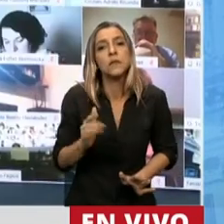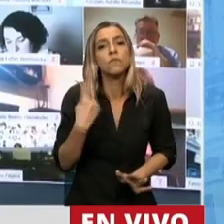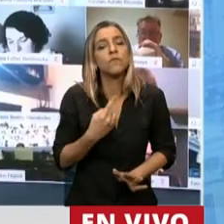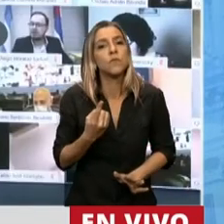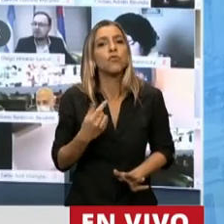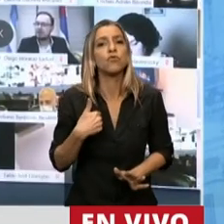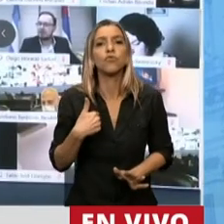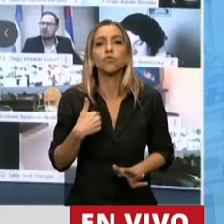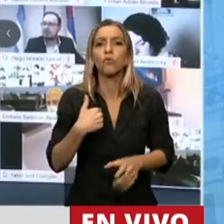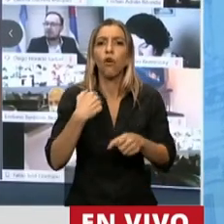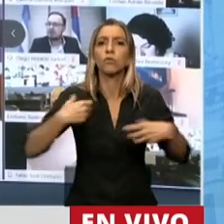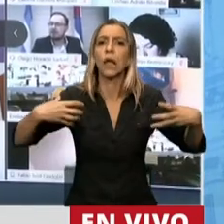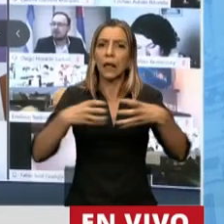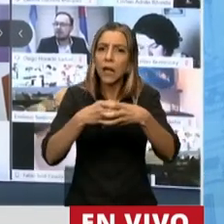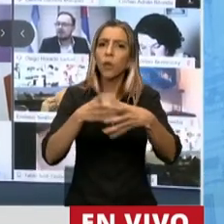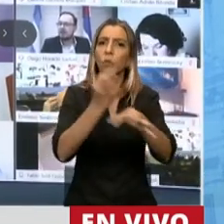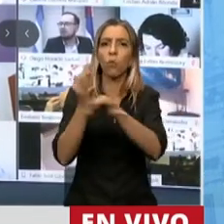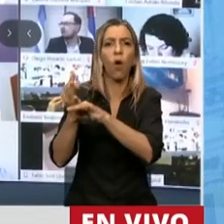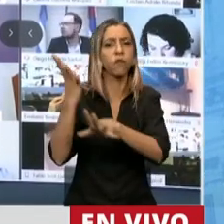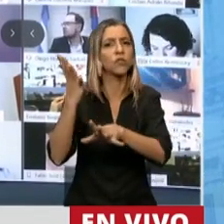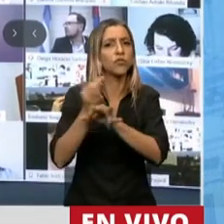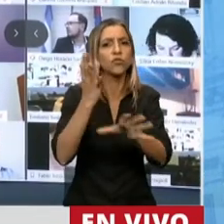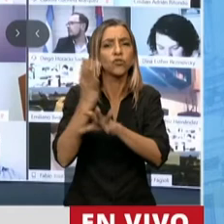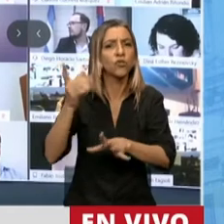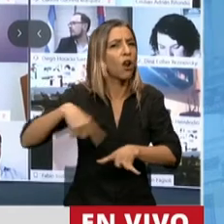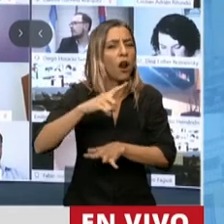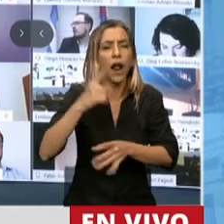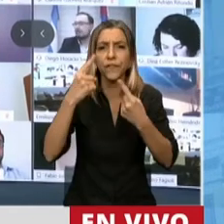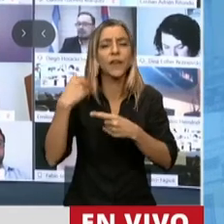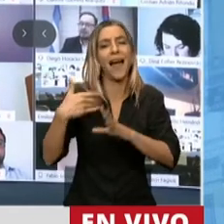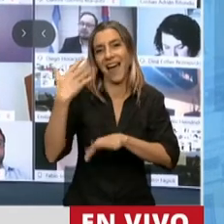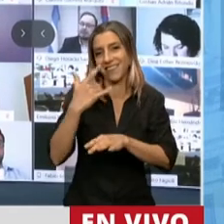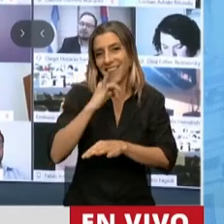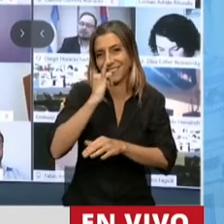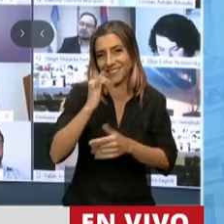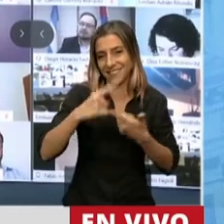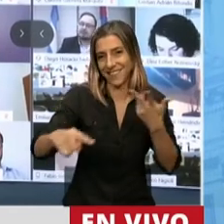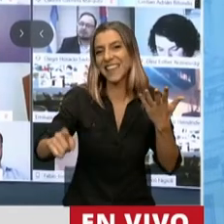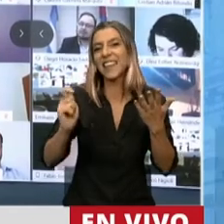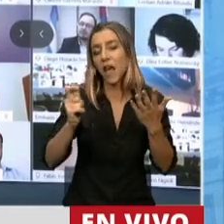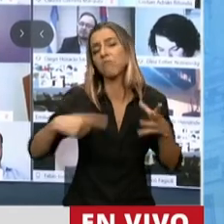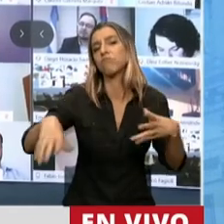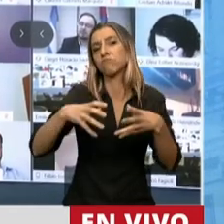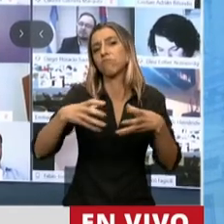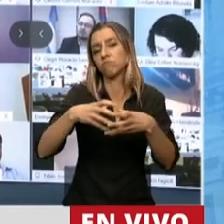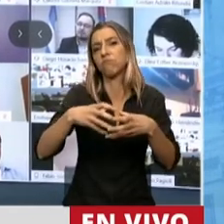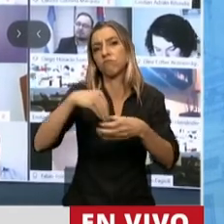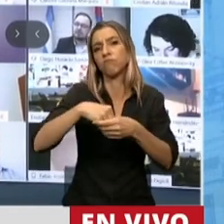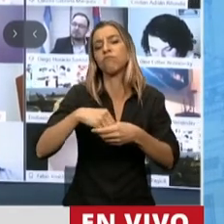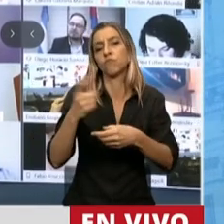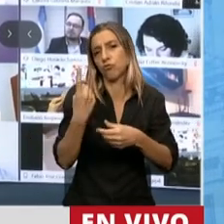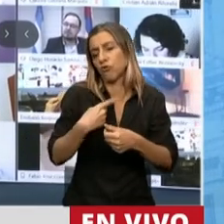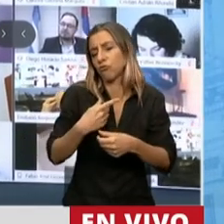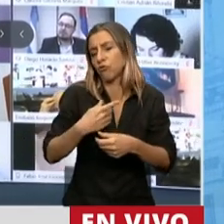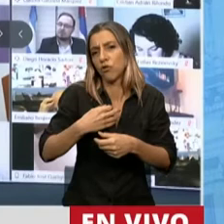con todo este equipo de profesionales, que lo quise poner en el nombre de Nery